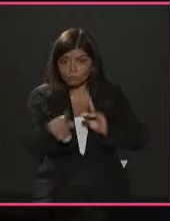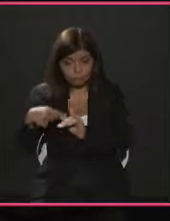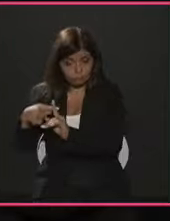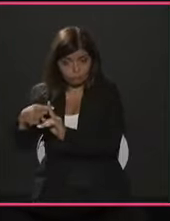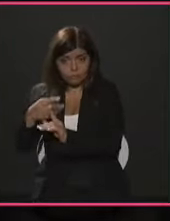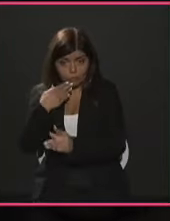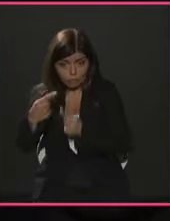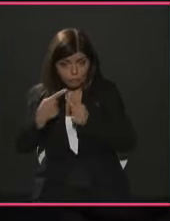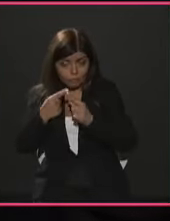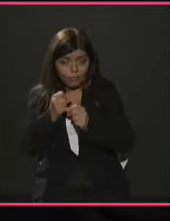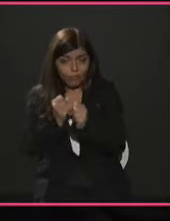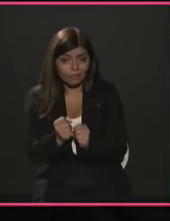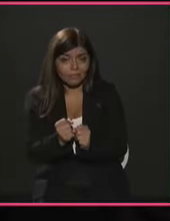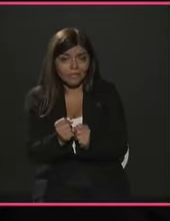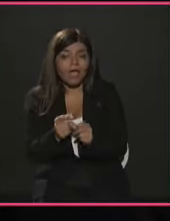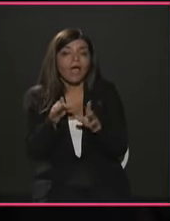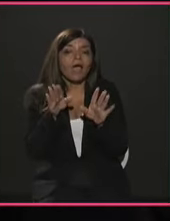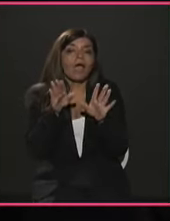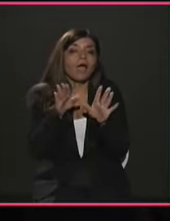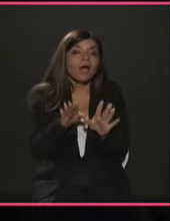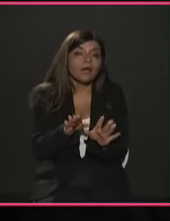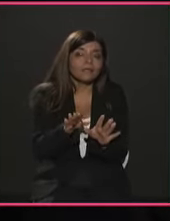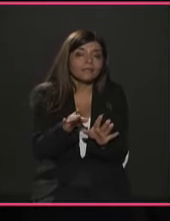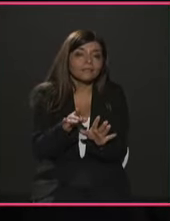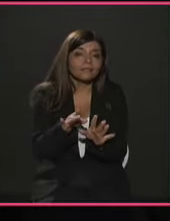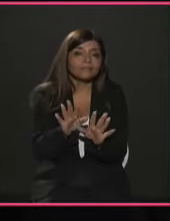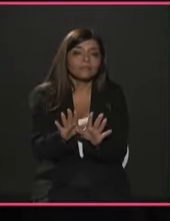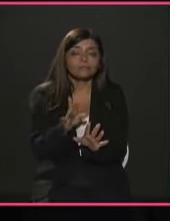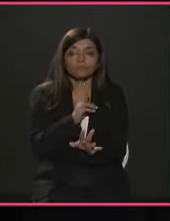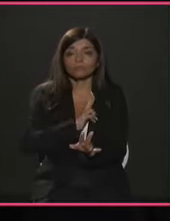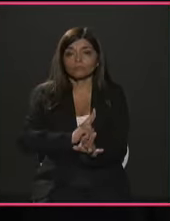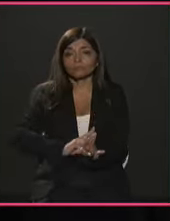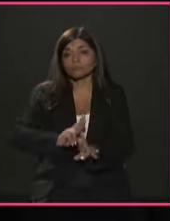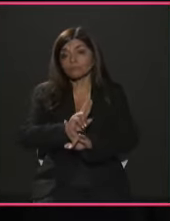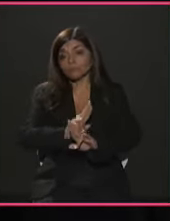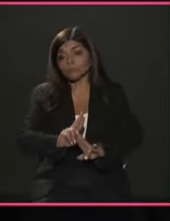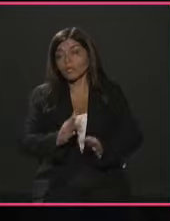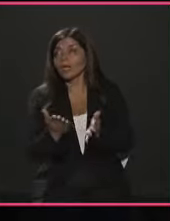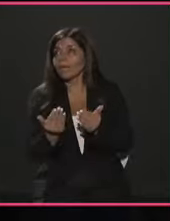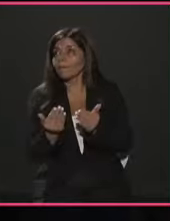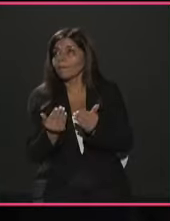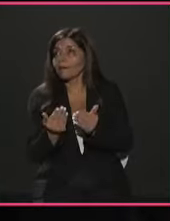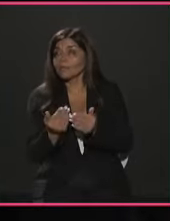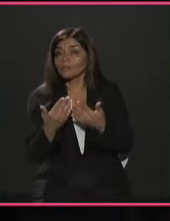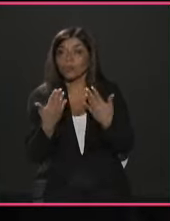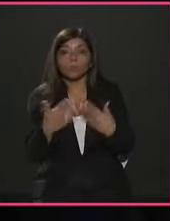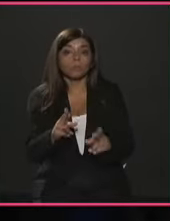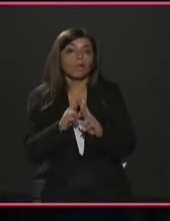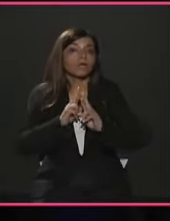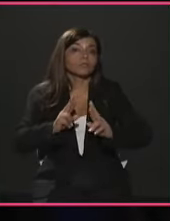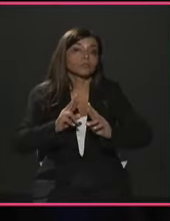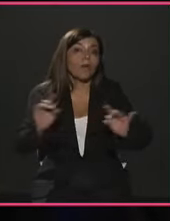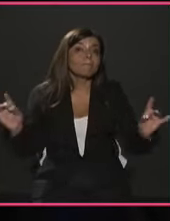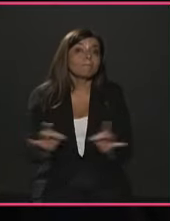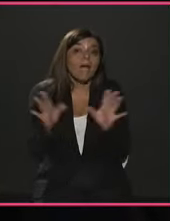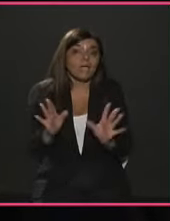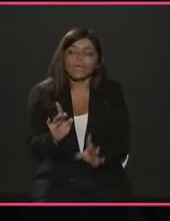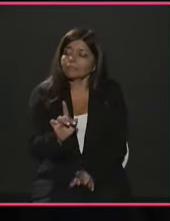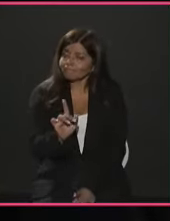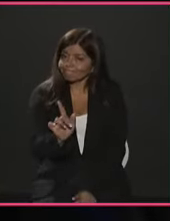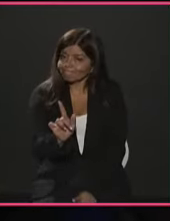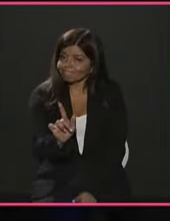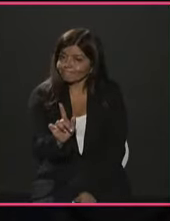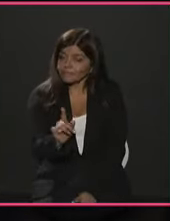se trata simplemente quedarse de manera pasiva esperando que las cosas van a salir bien como por arte magia el